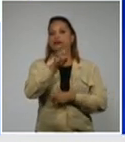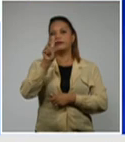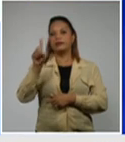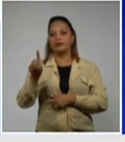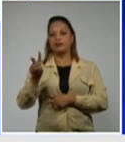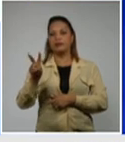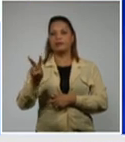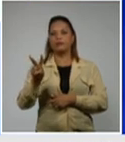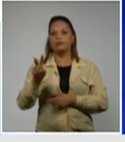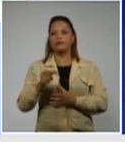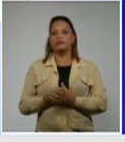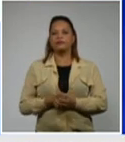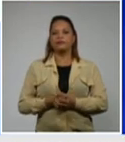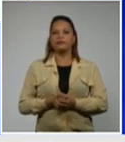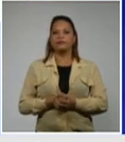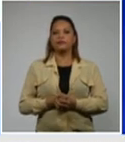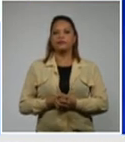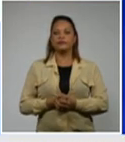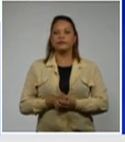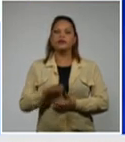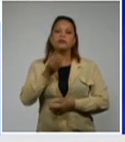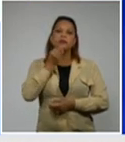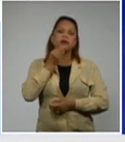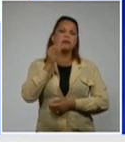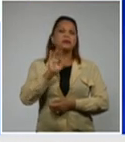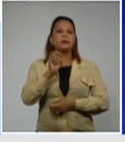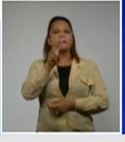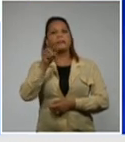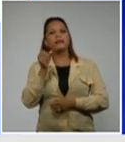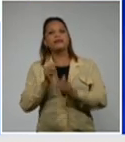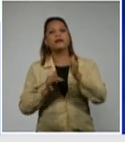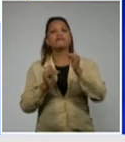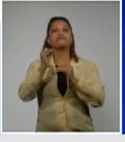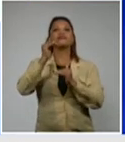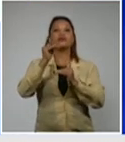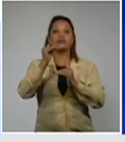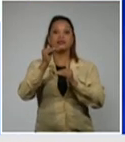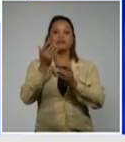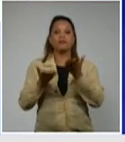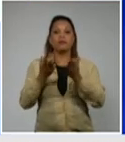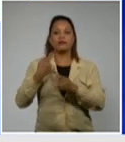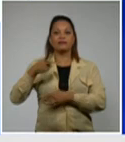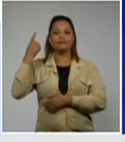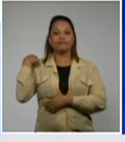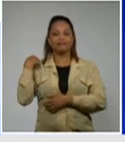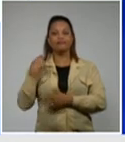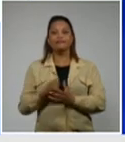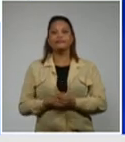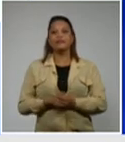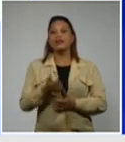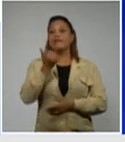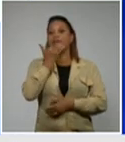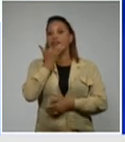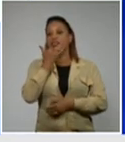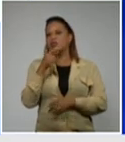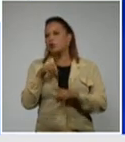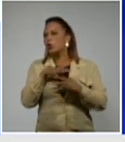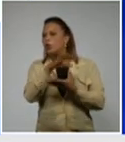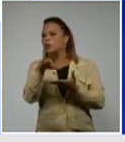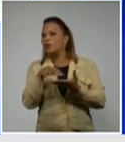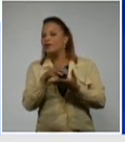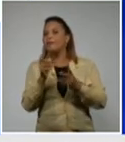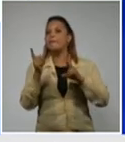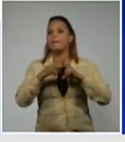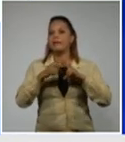ayer, pudiéramos decir que 20 más que el día anterior, con la afectación mayor en Bayamo con